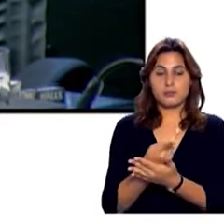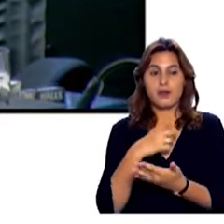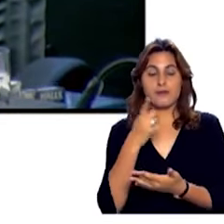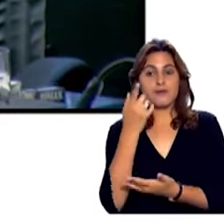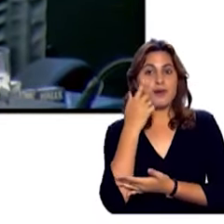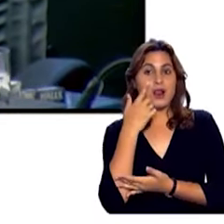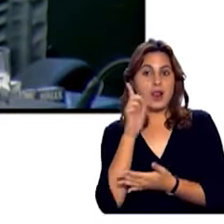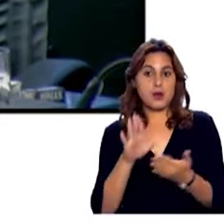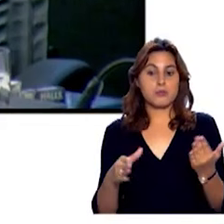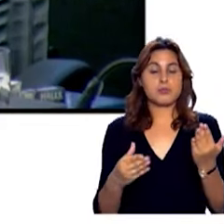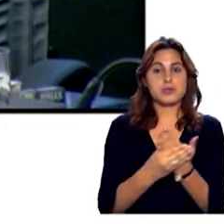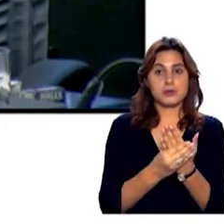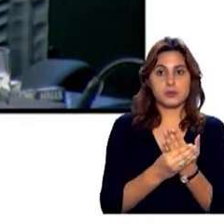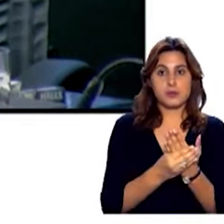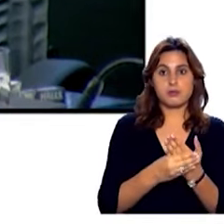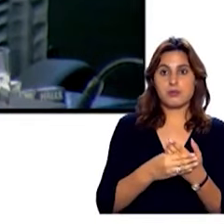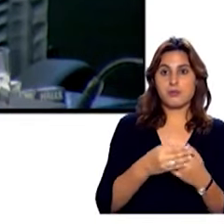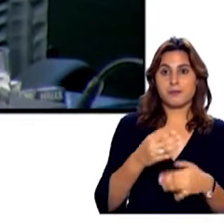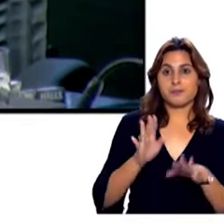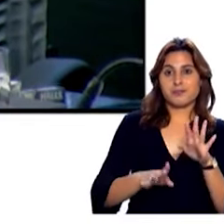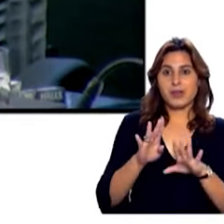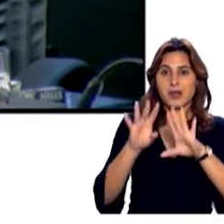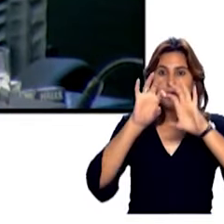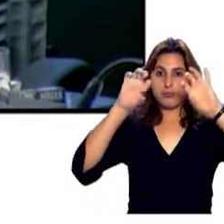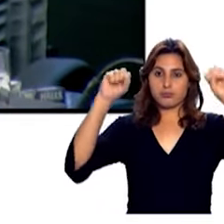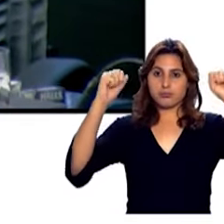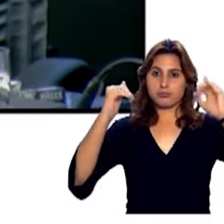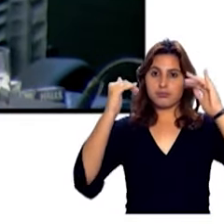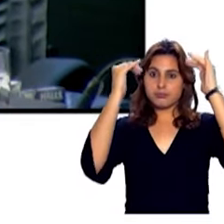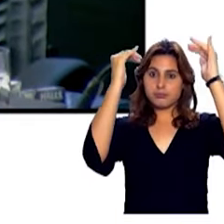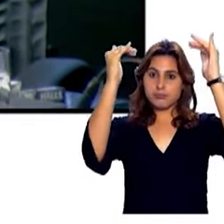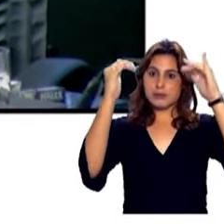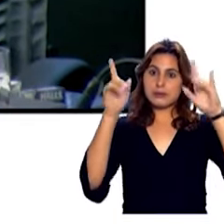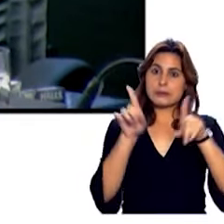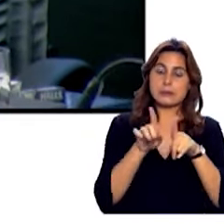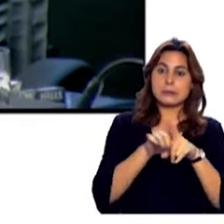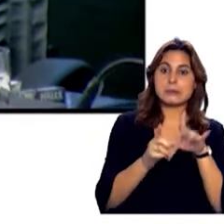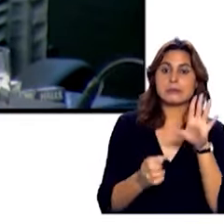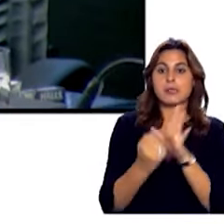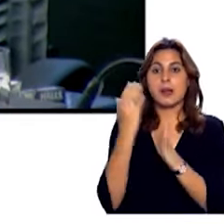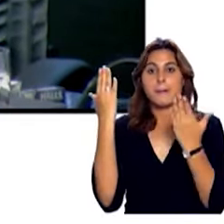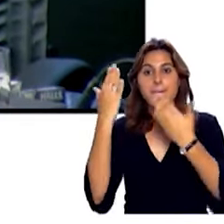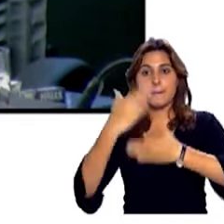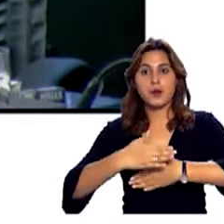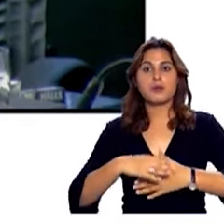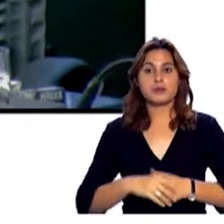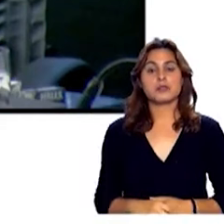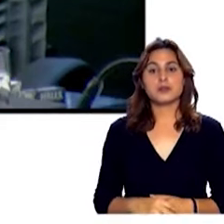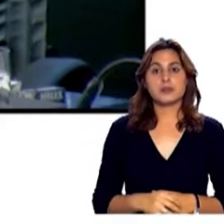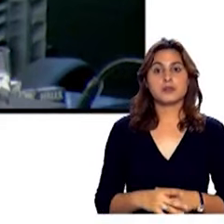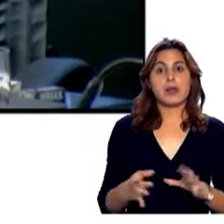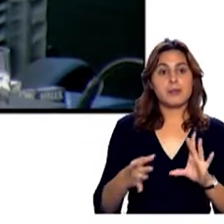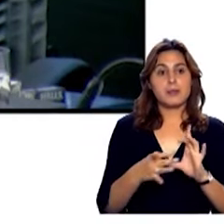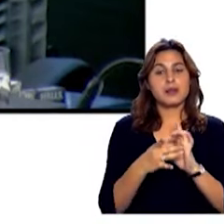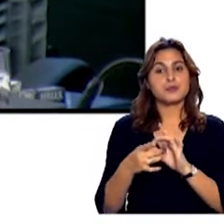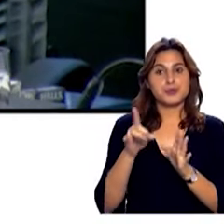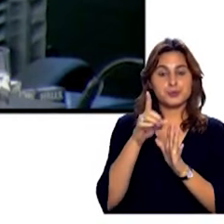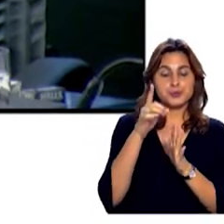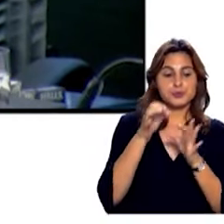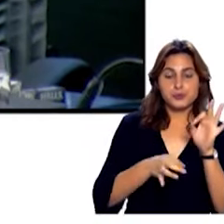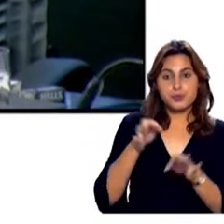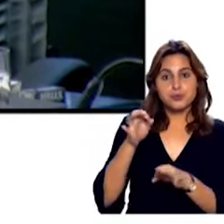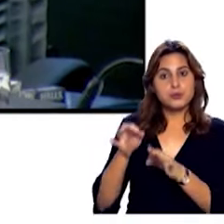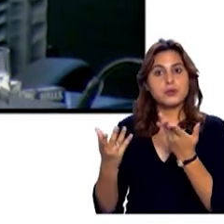tribunal con la práctica de pruebas con la constitución de la relación jurídico procesal cualquier vio procesal que haya causado indefensión